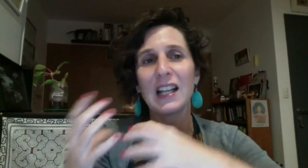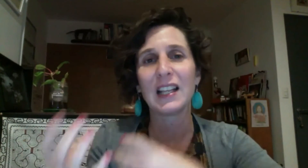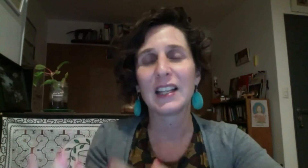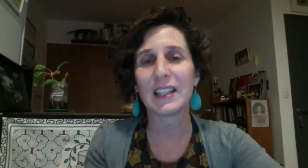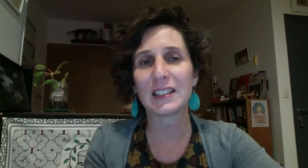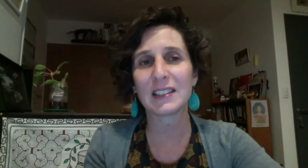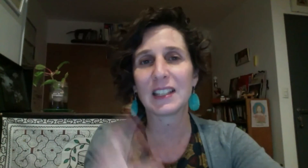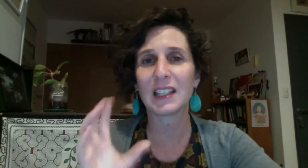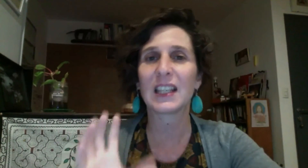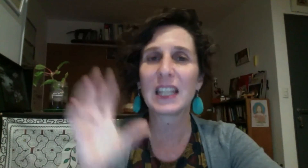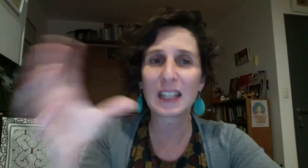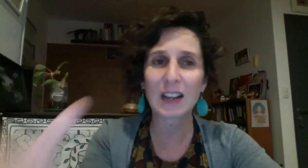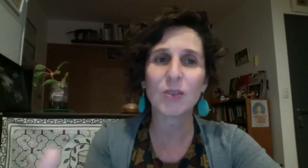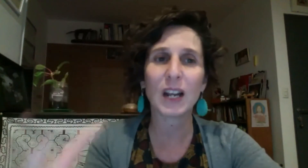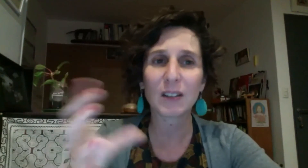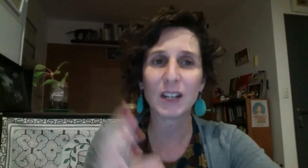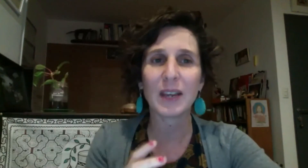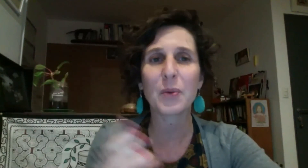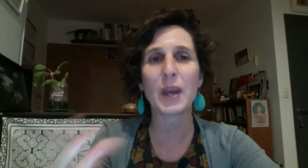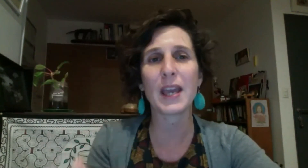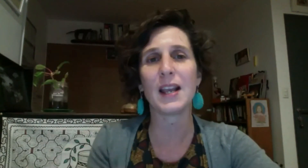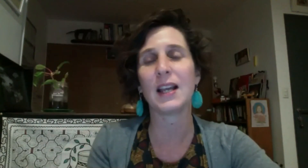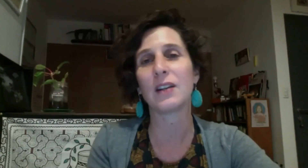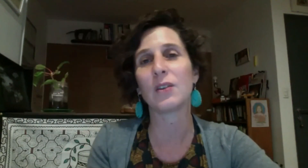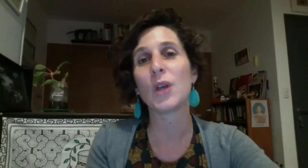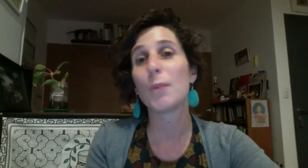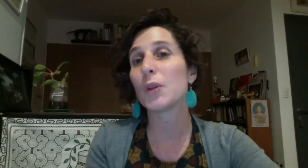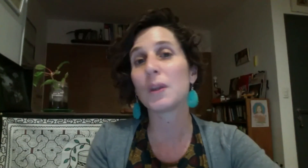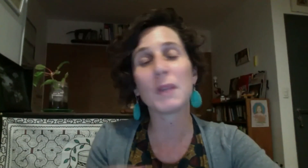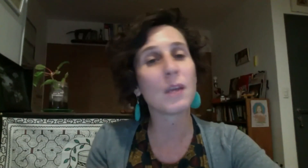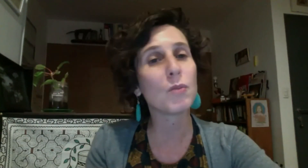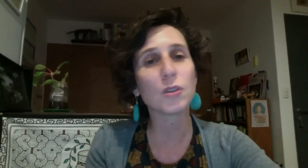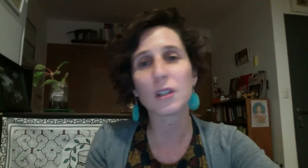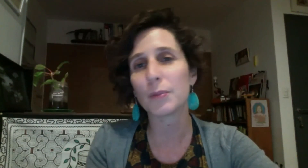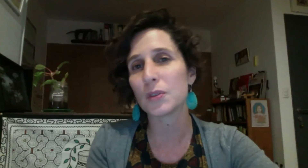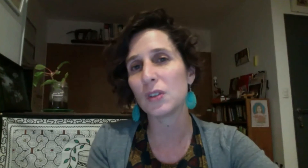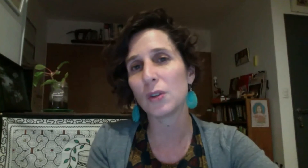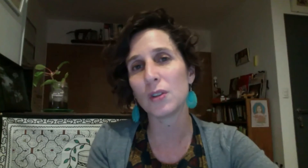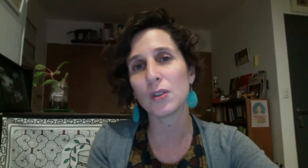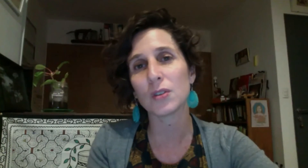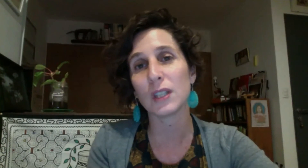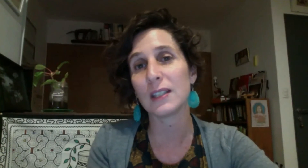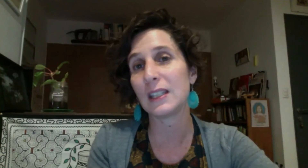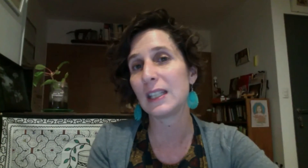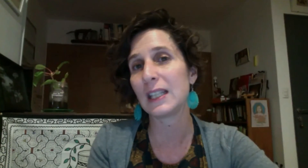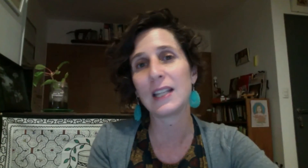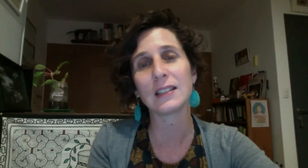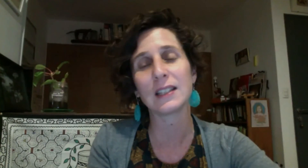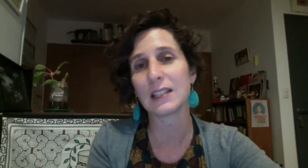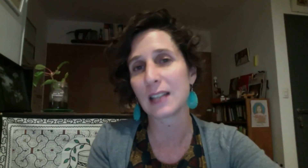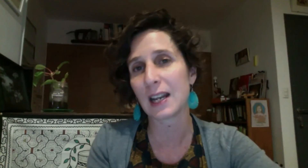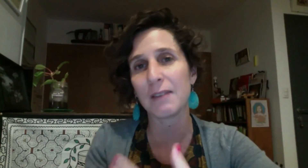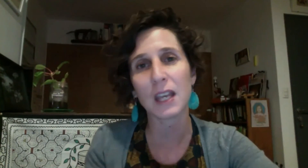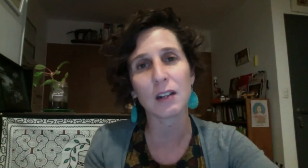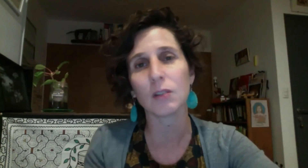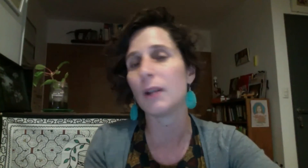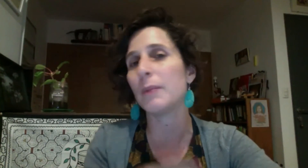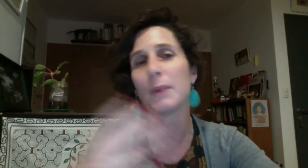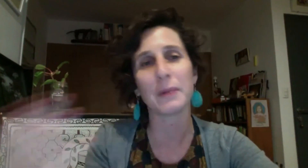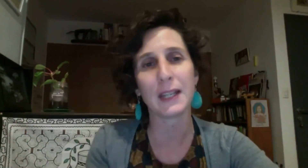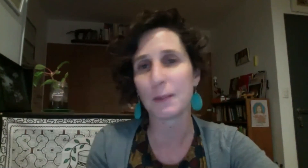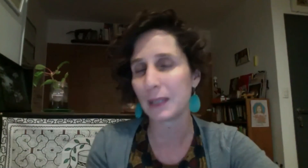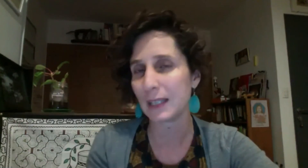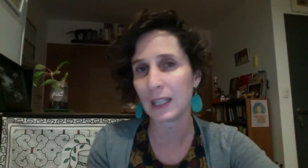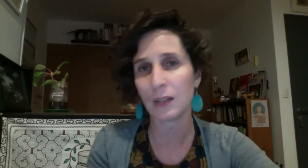integrada, que quiere dialogar con la escuela, ¿no? Pero también hay muchos repositorios digitales que se han abierto, la